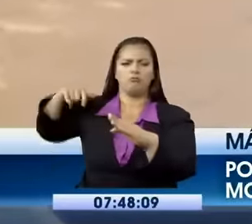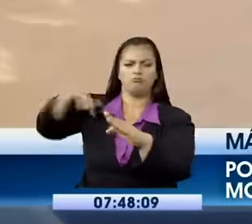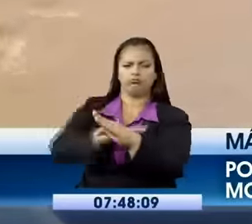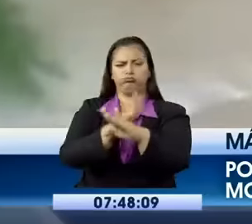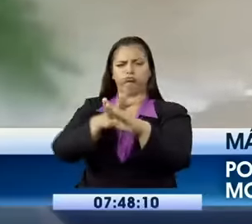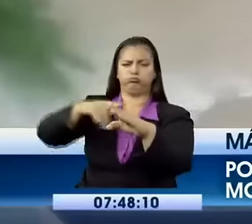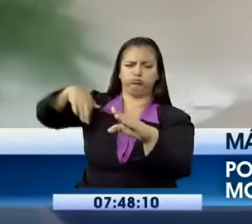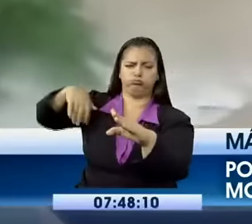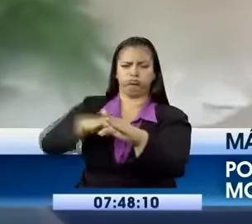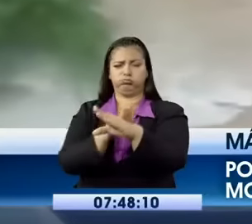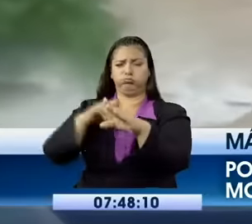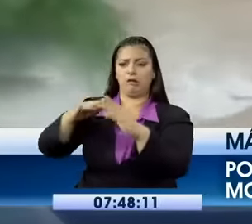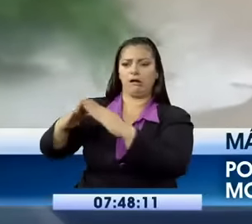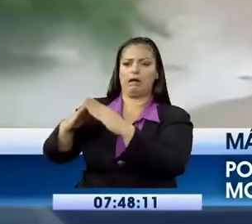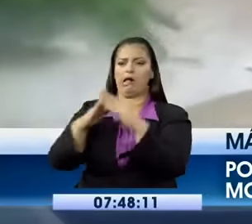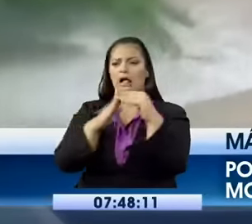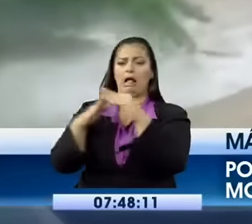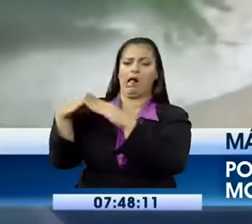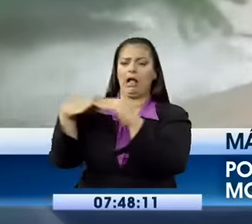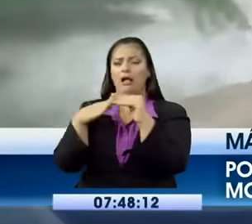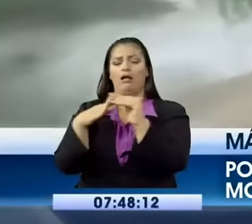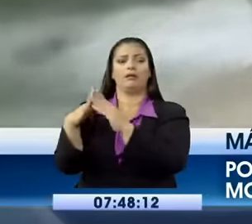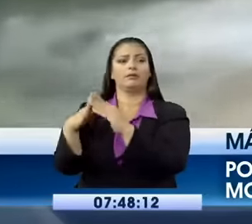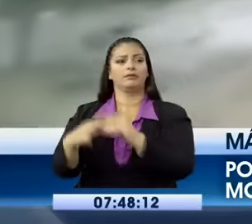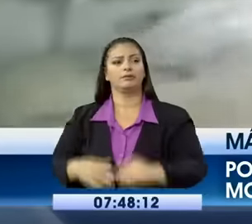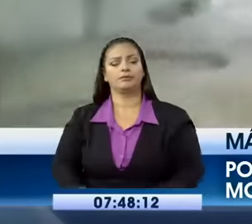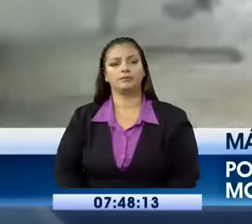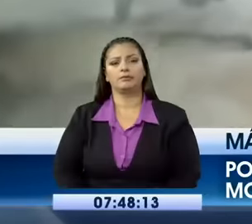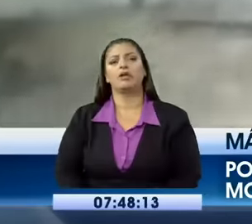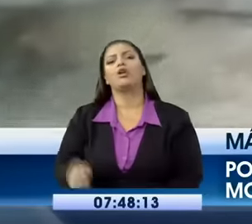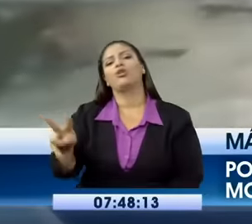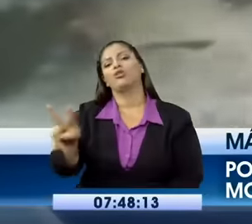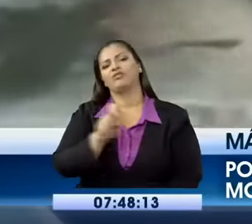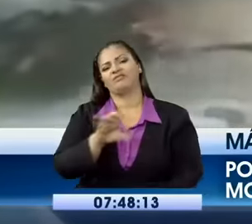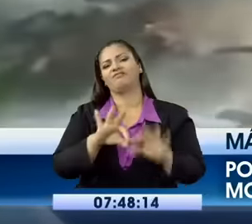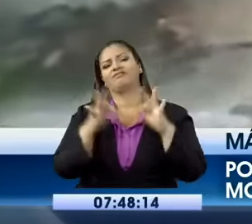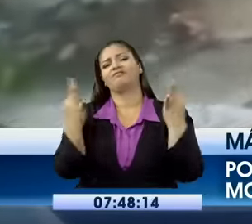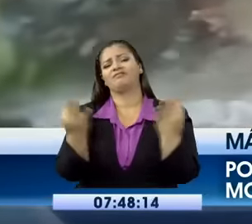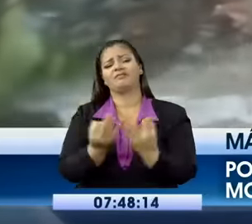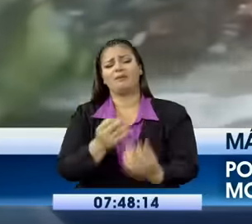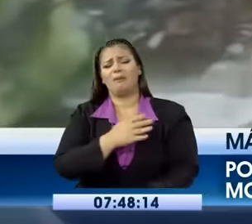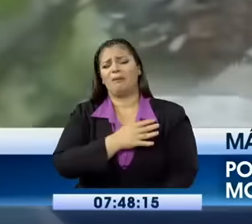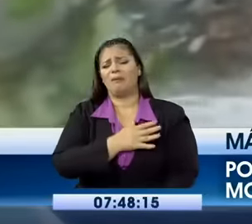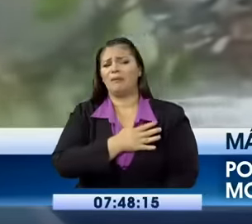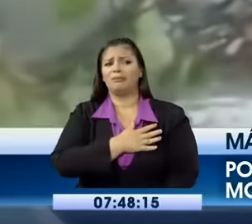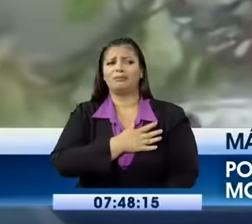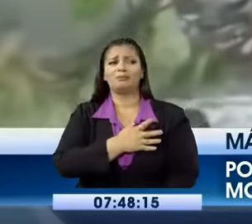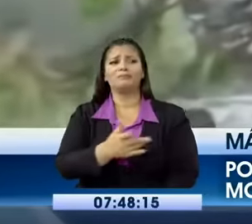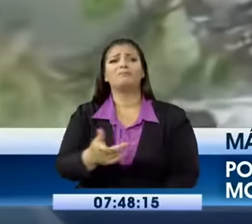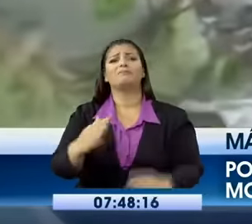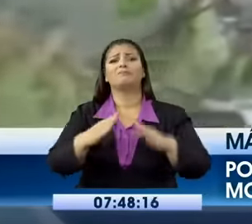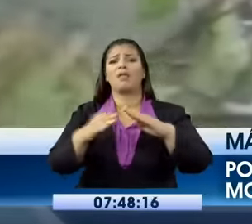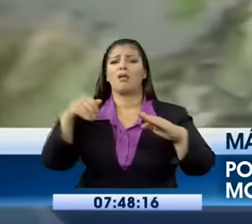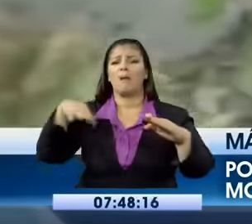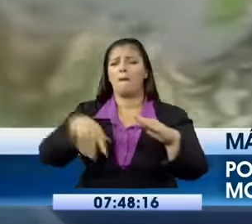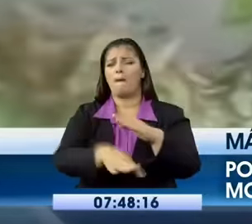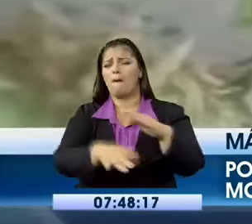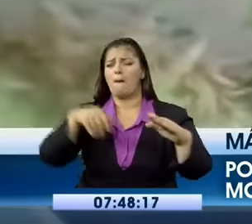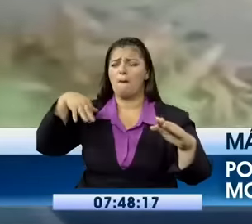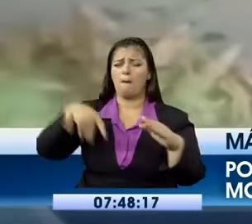corriente hasta el momento hay alrededor de 200 familias afectadas por el invierno que ya se hace sentir en el cantón